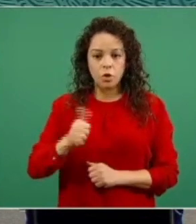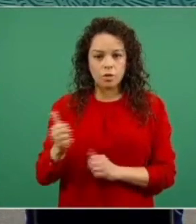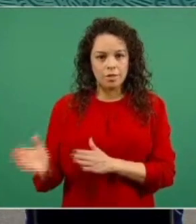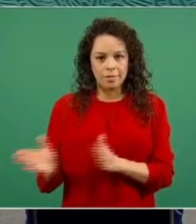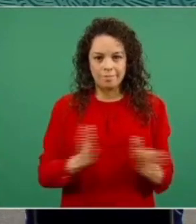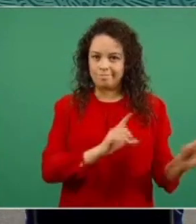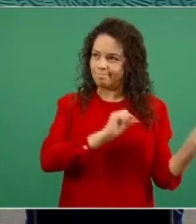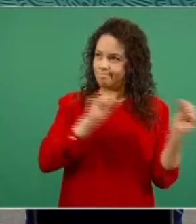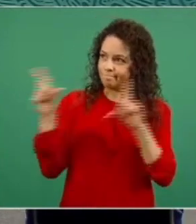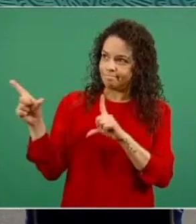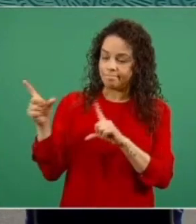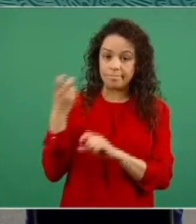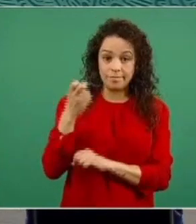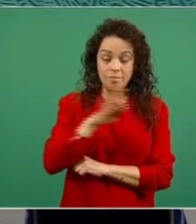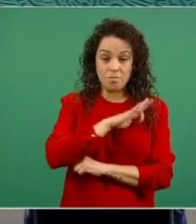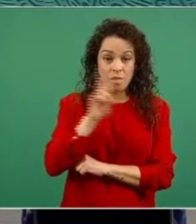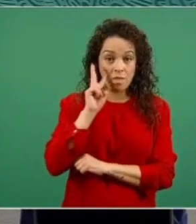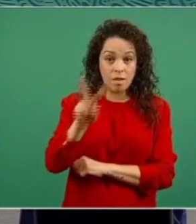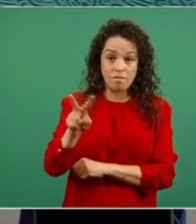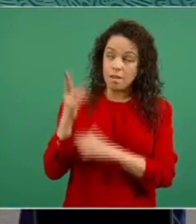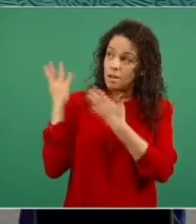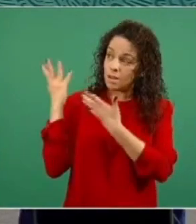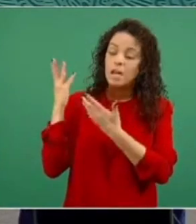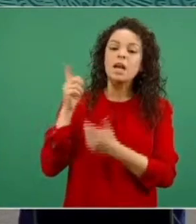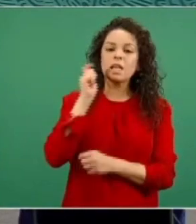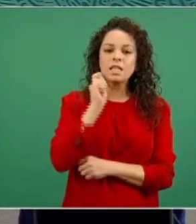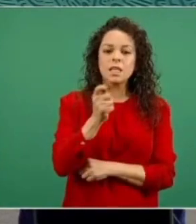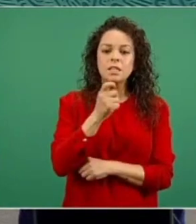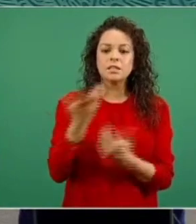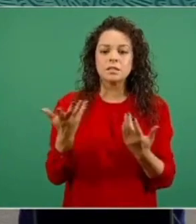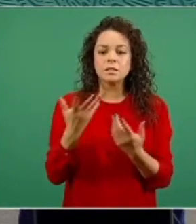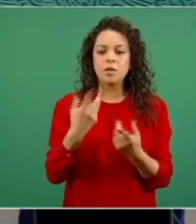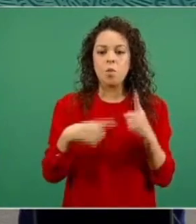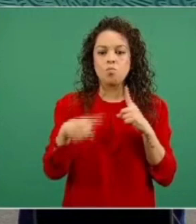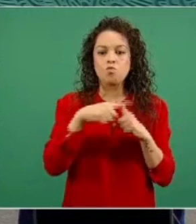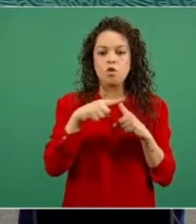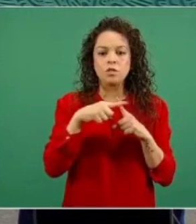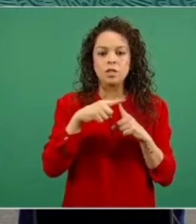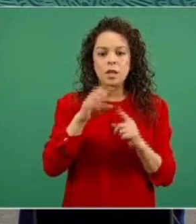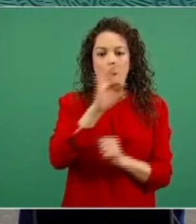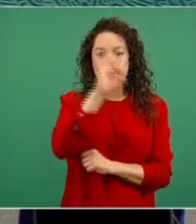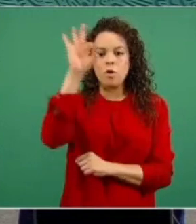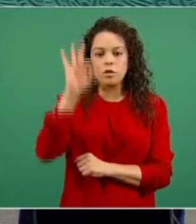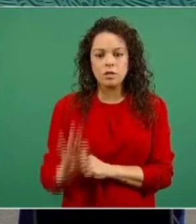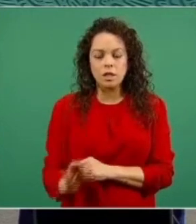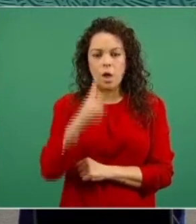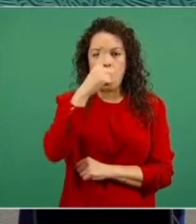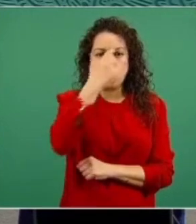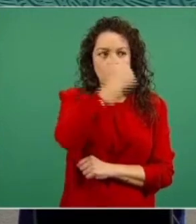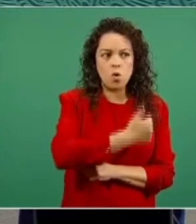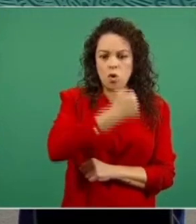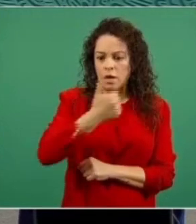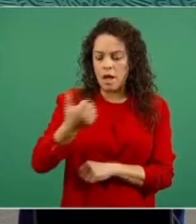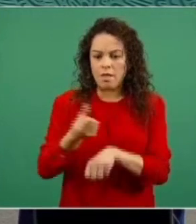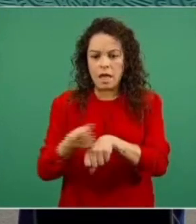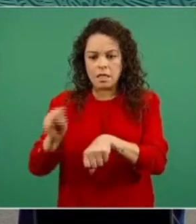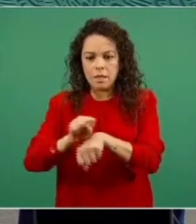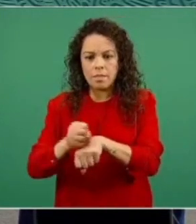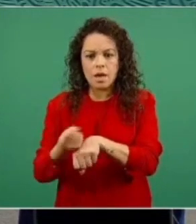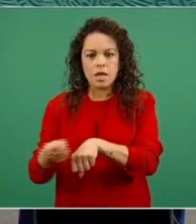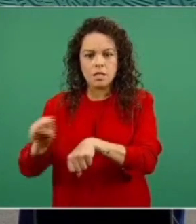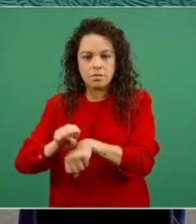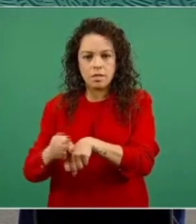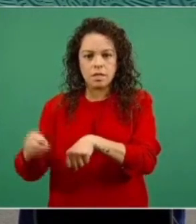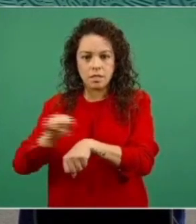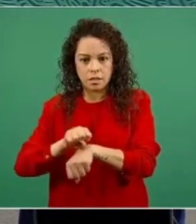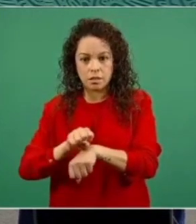También mostramos esta gráfica que es el porcentaje de positividad de cada una de las semanas, en donde llegamos a un tope